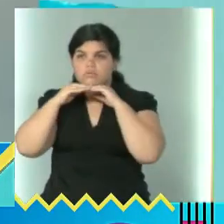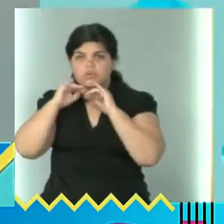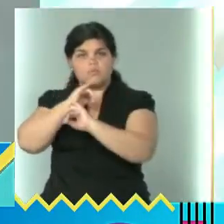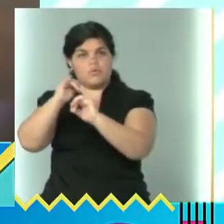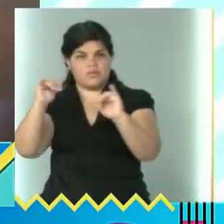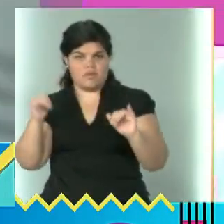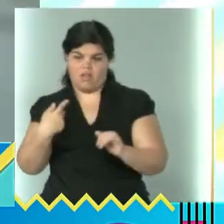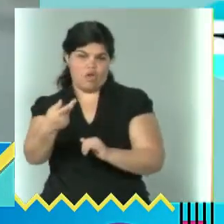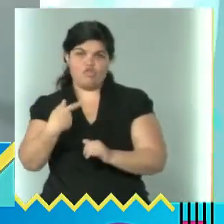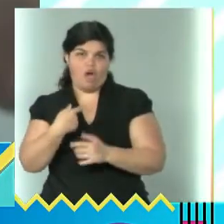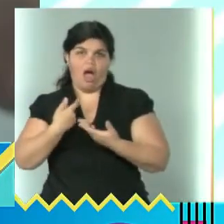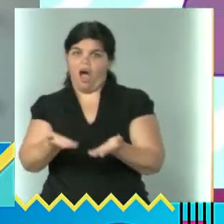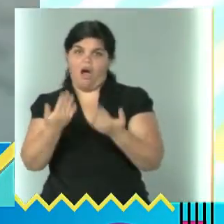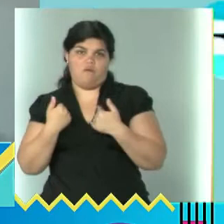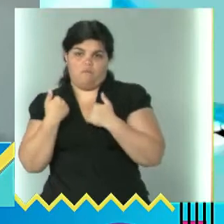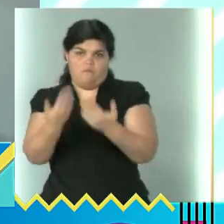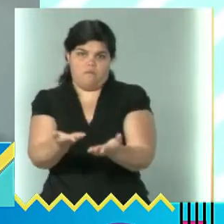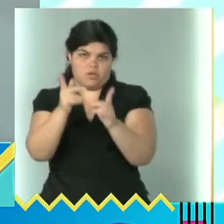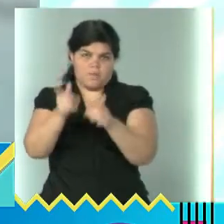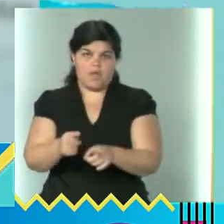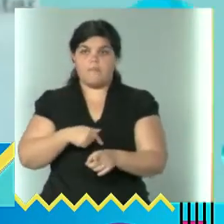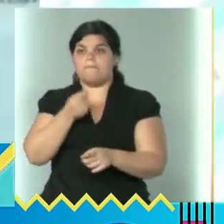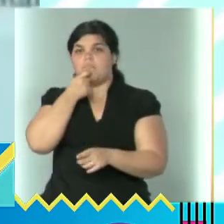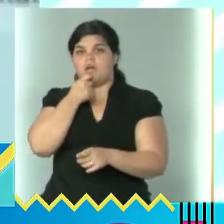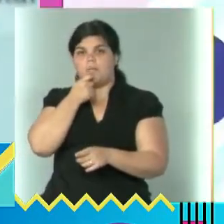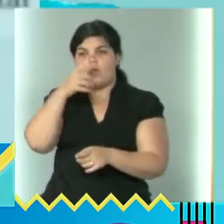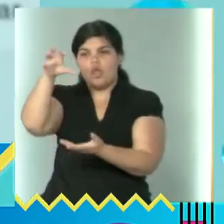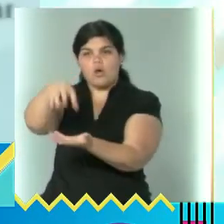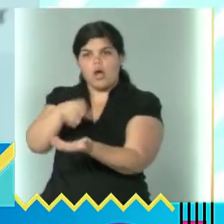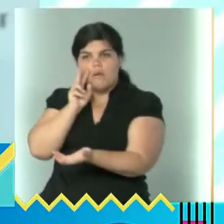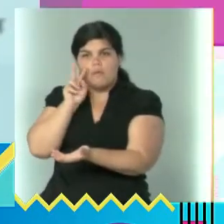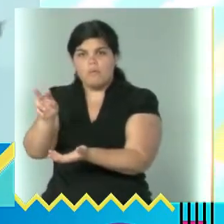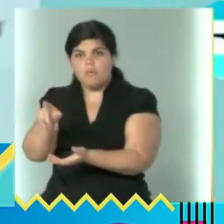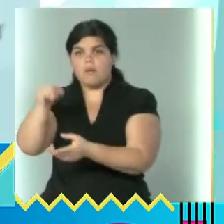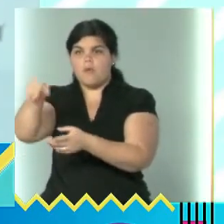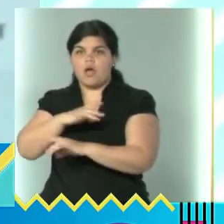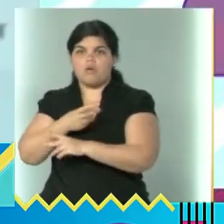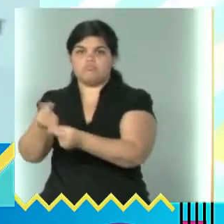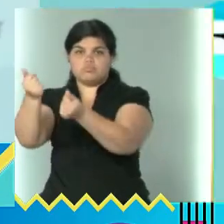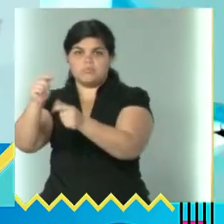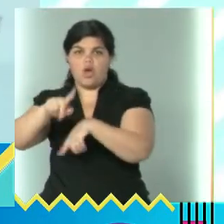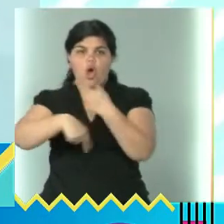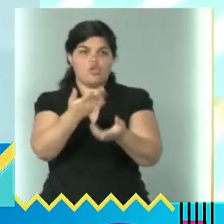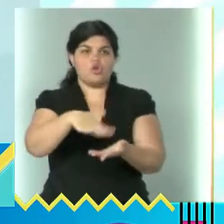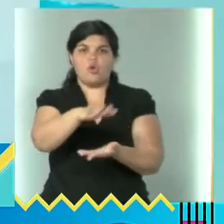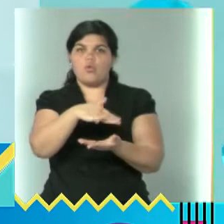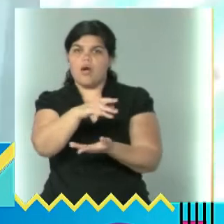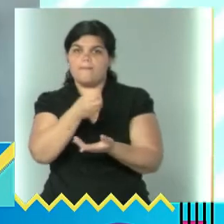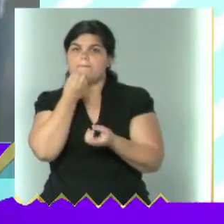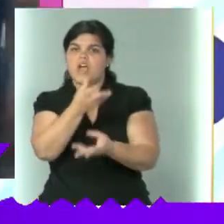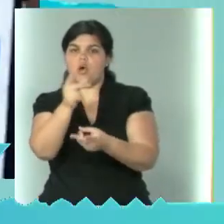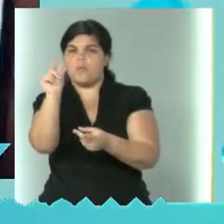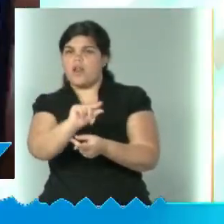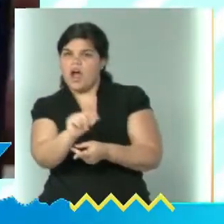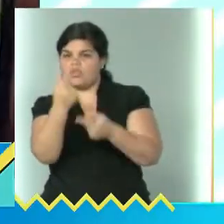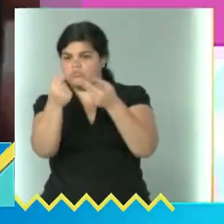nosotros, qué sé yo, vamos al primer local que vemos y compramos algo y capaz en otro lugar teníamos un mejor producto o mejor precio. Yo creo que a ese nivel